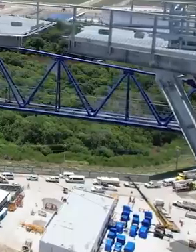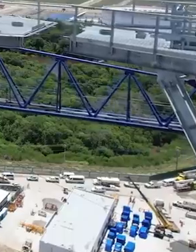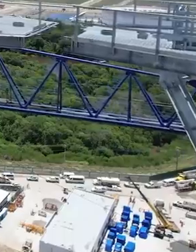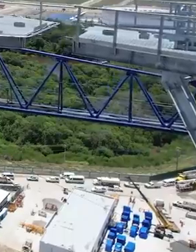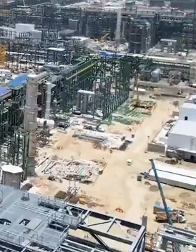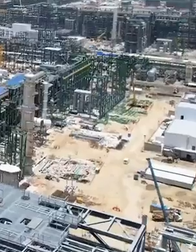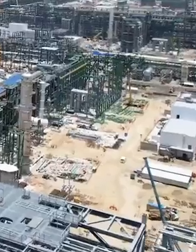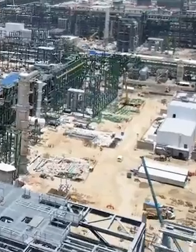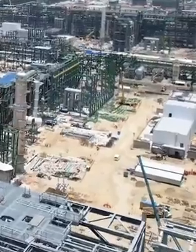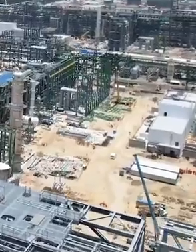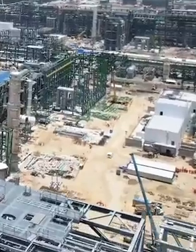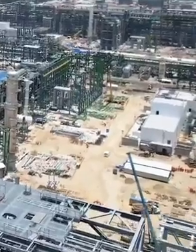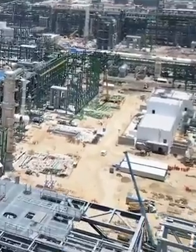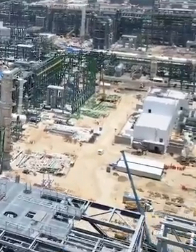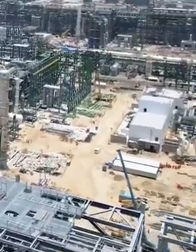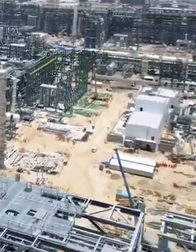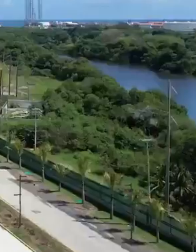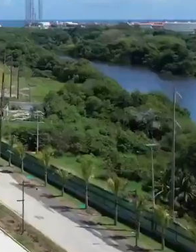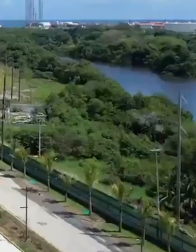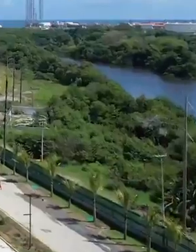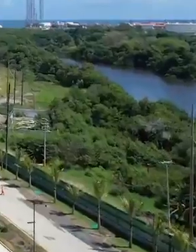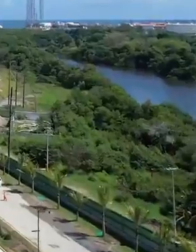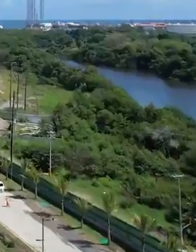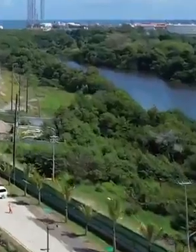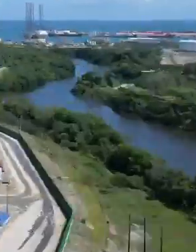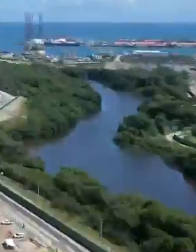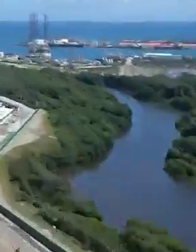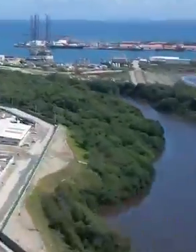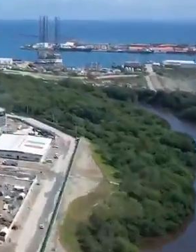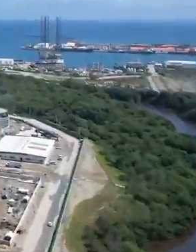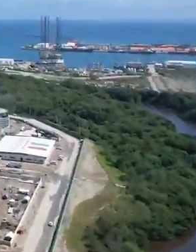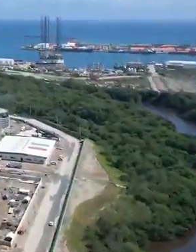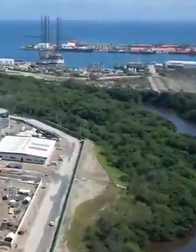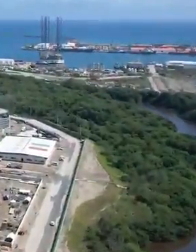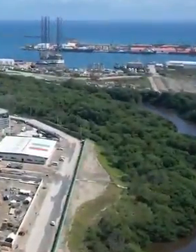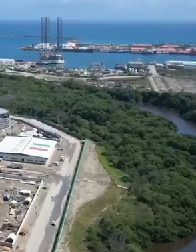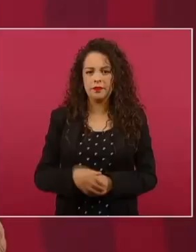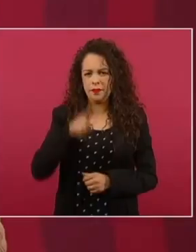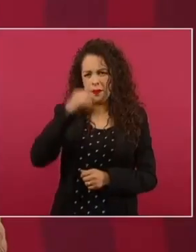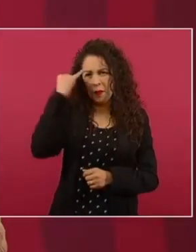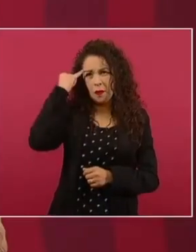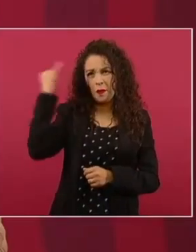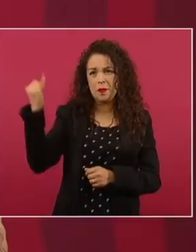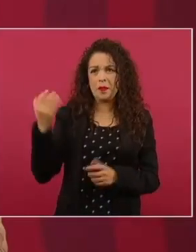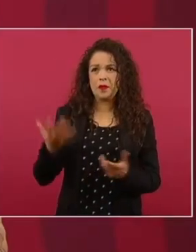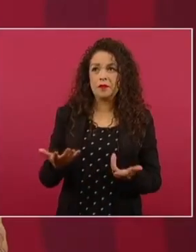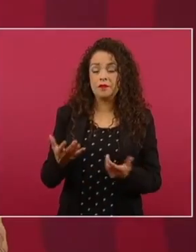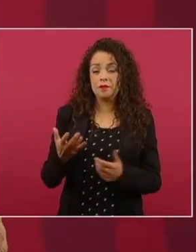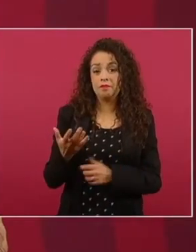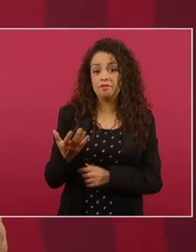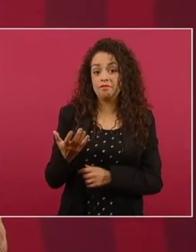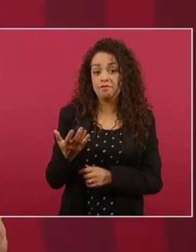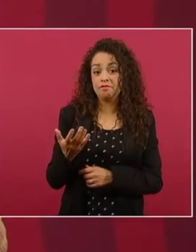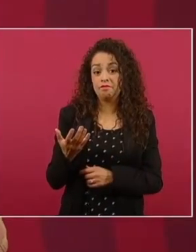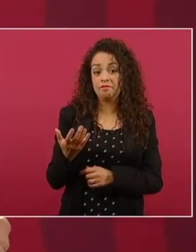monumental, enorme. Estamos hablando de cientos